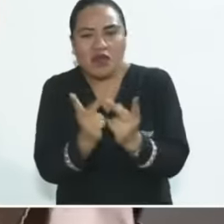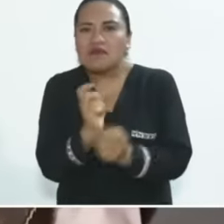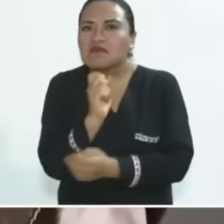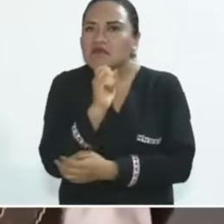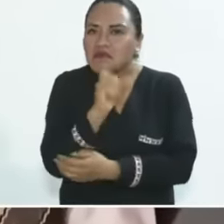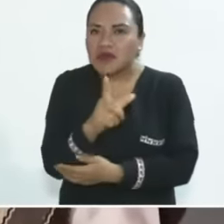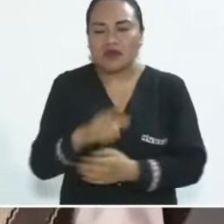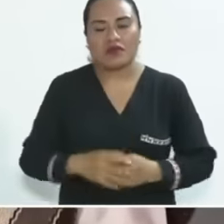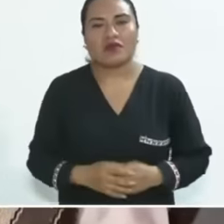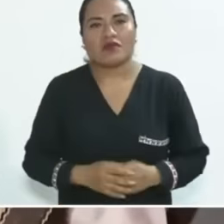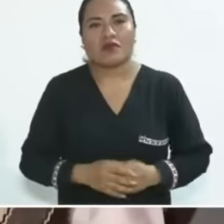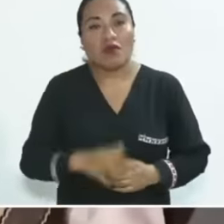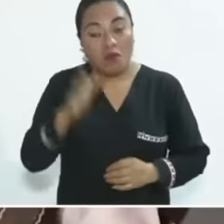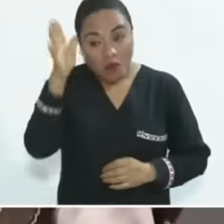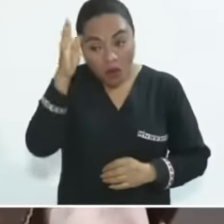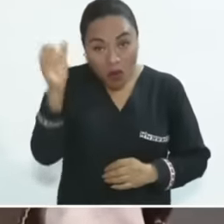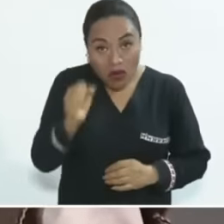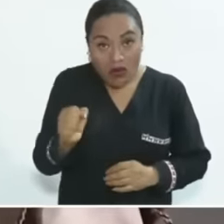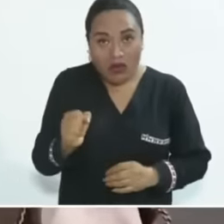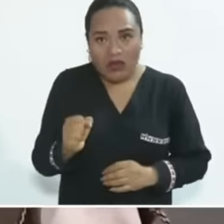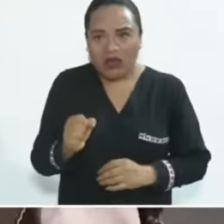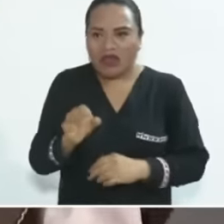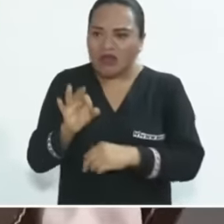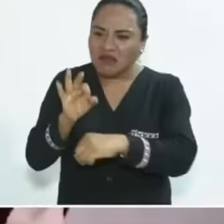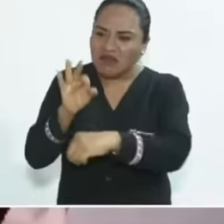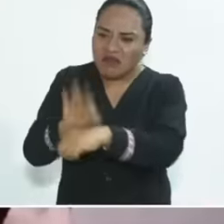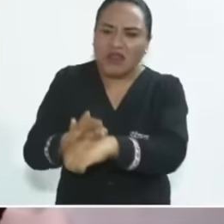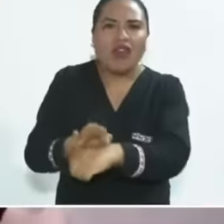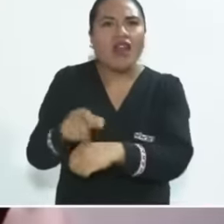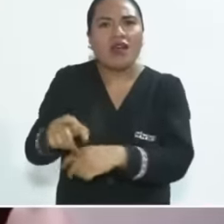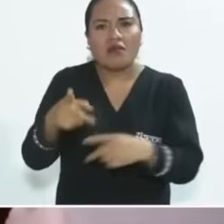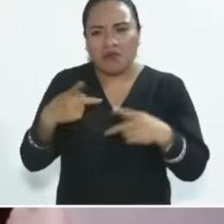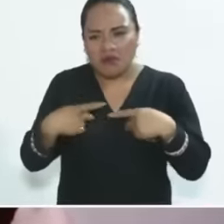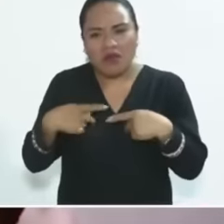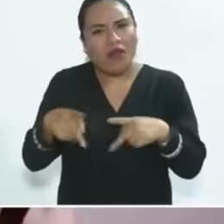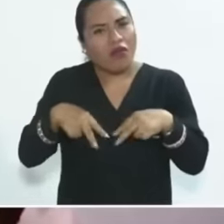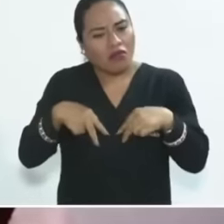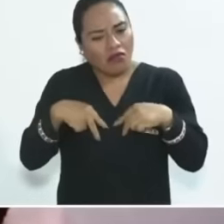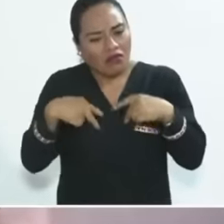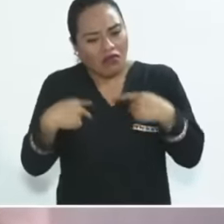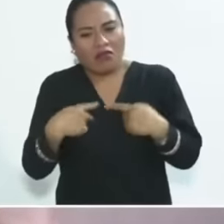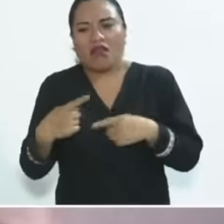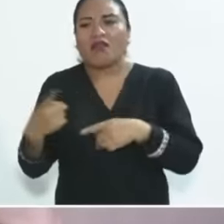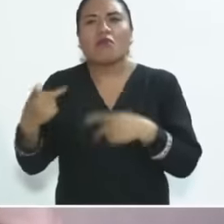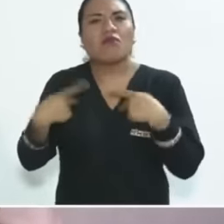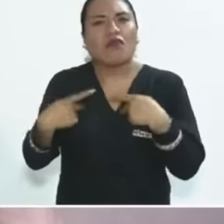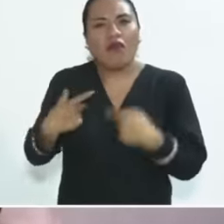tribunales que protejan al débil de los abusos que comete el